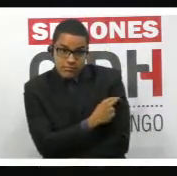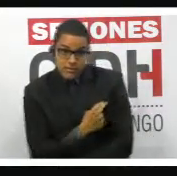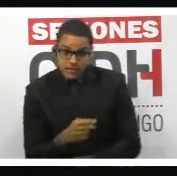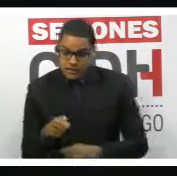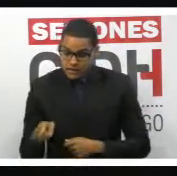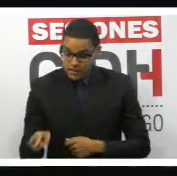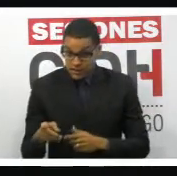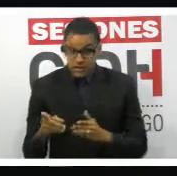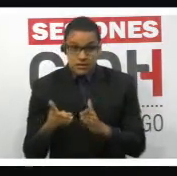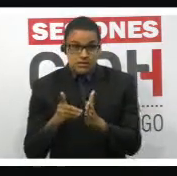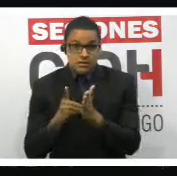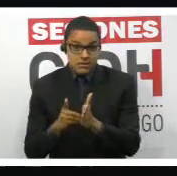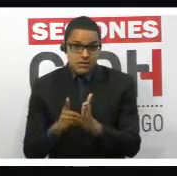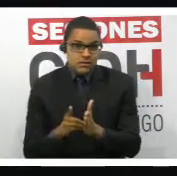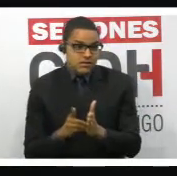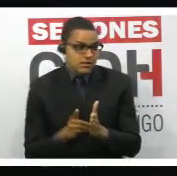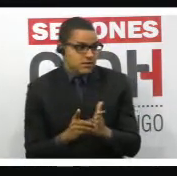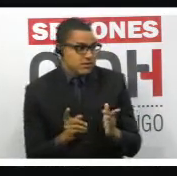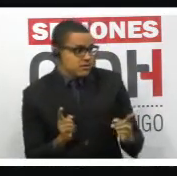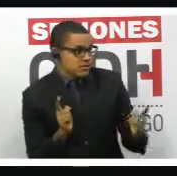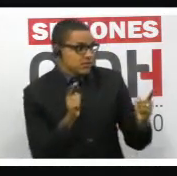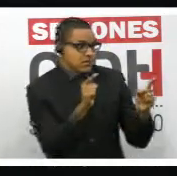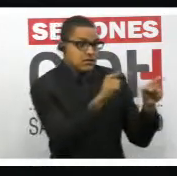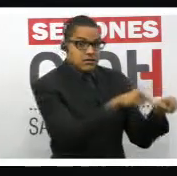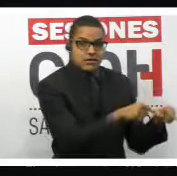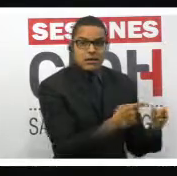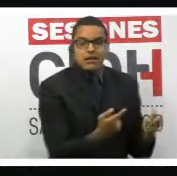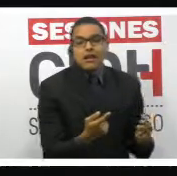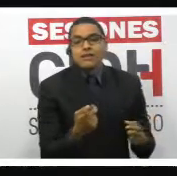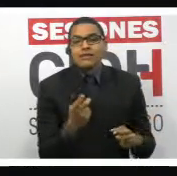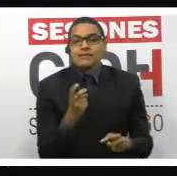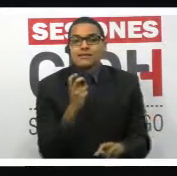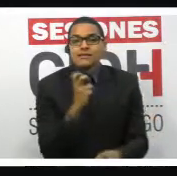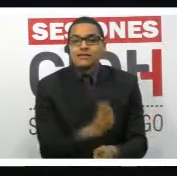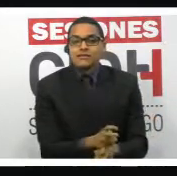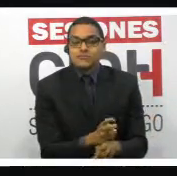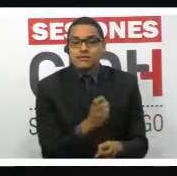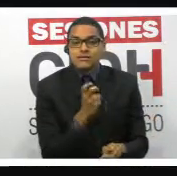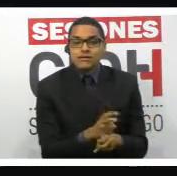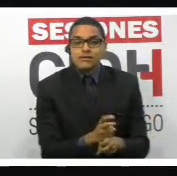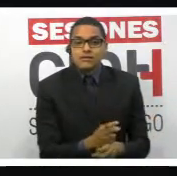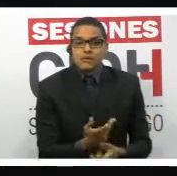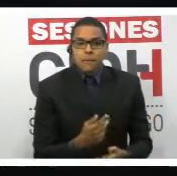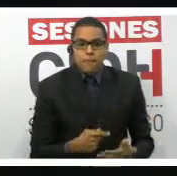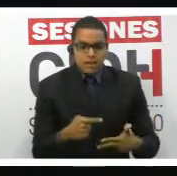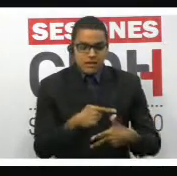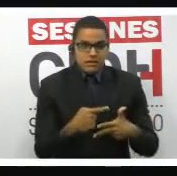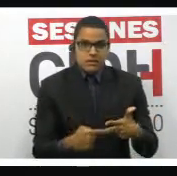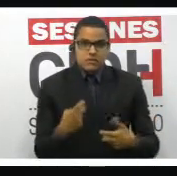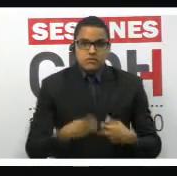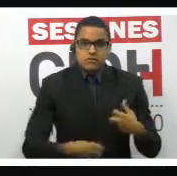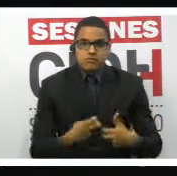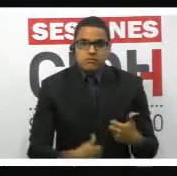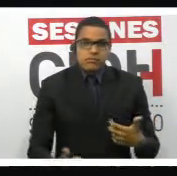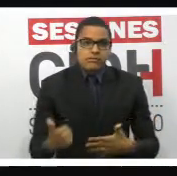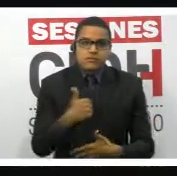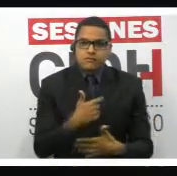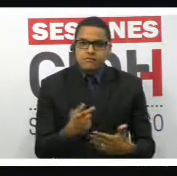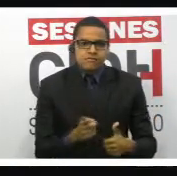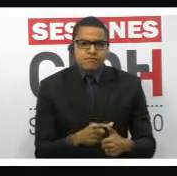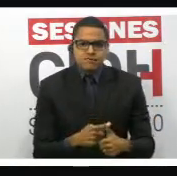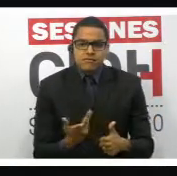mujeres con discapacidad básicamente ahí sobre tres elementos centrales el primero lo que lo que se referían